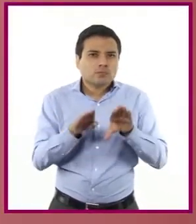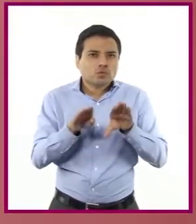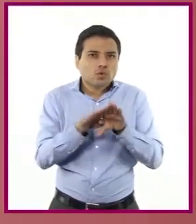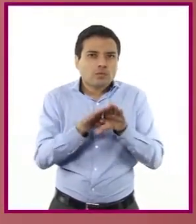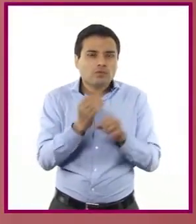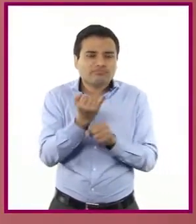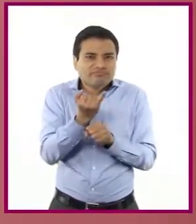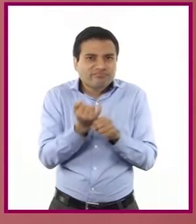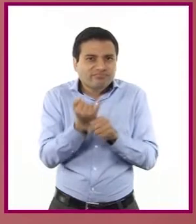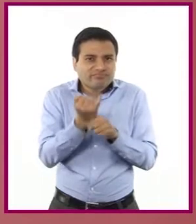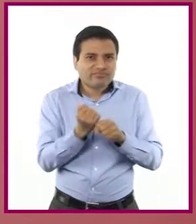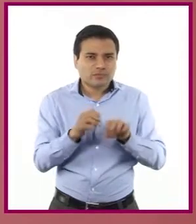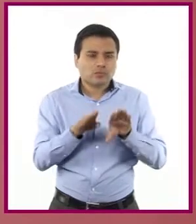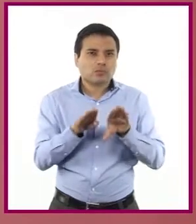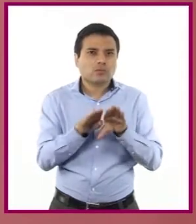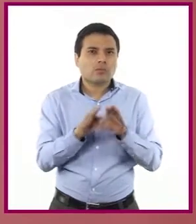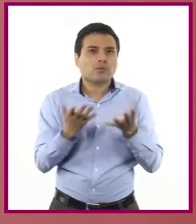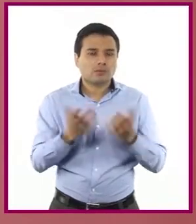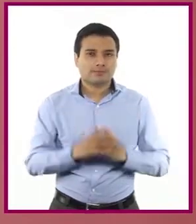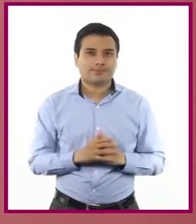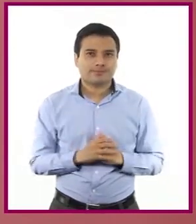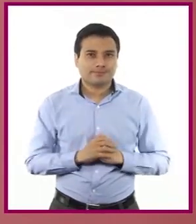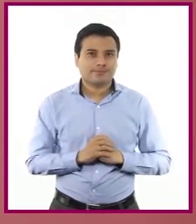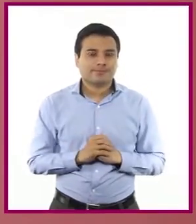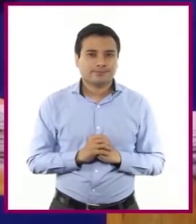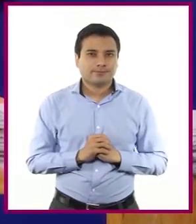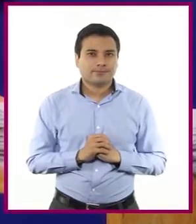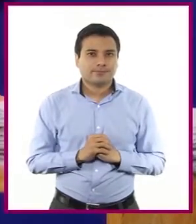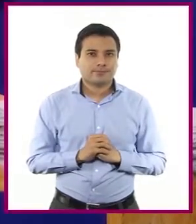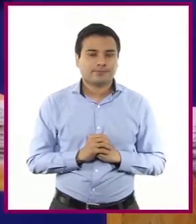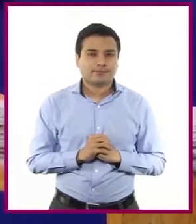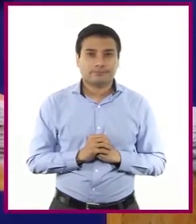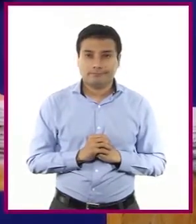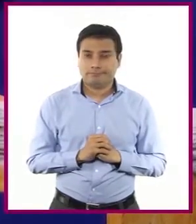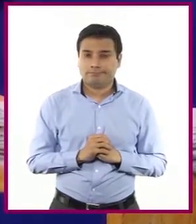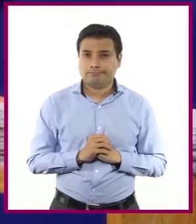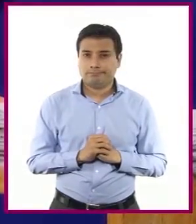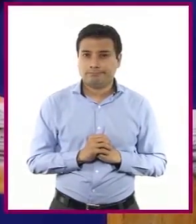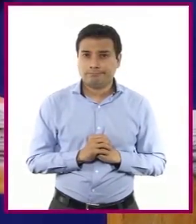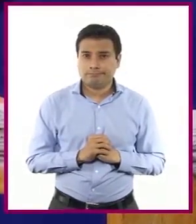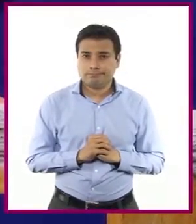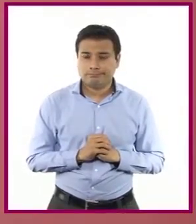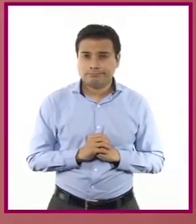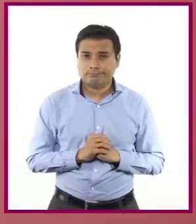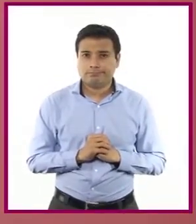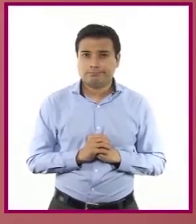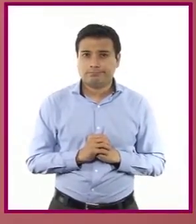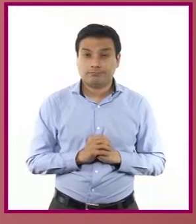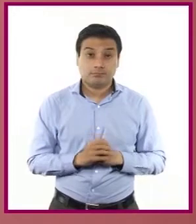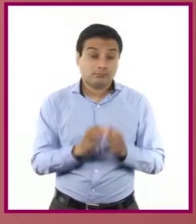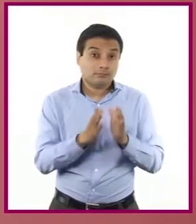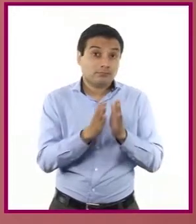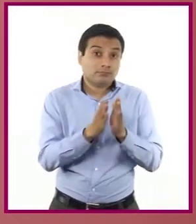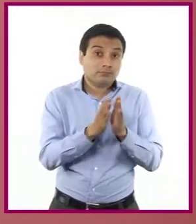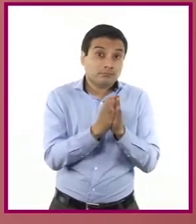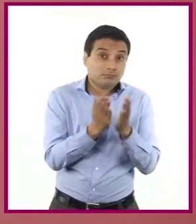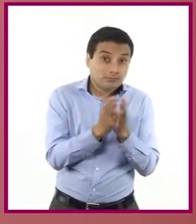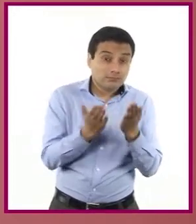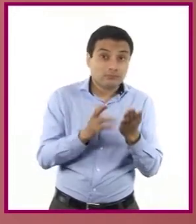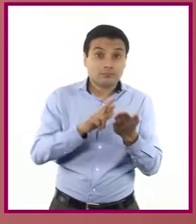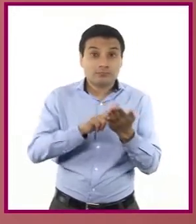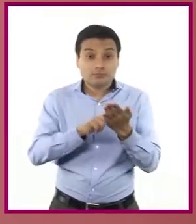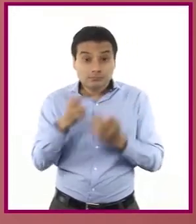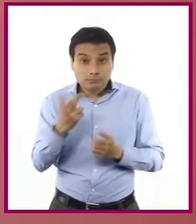la información que se necesita? ¿No crees que en alguno de estos libros se